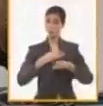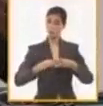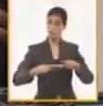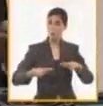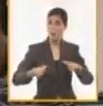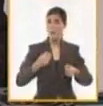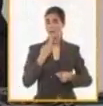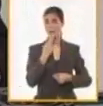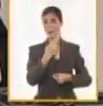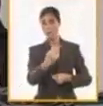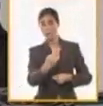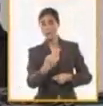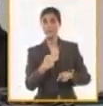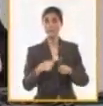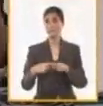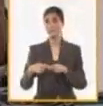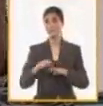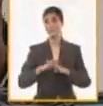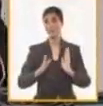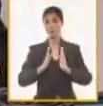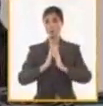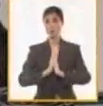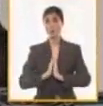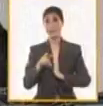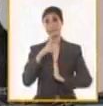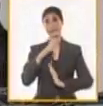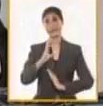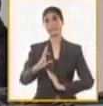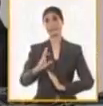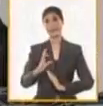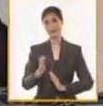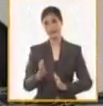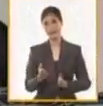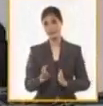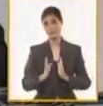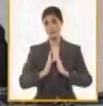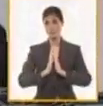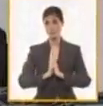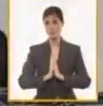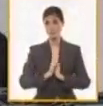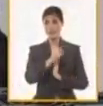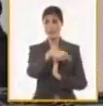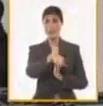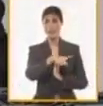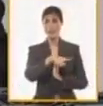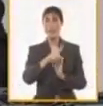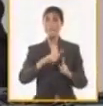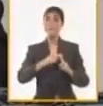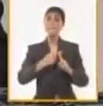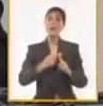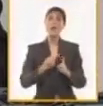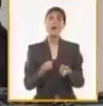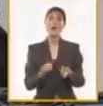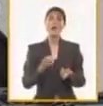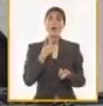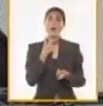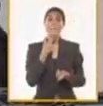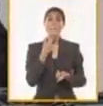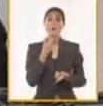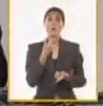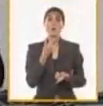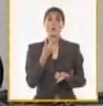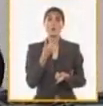lugar que se brinde la Iglesia Católica y en este sentido el Vaticano, sino para demostrar que no es lo correcto por